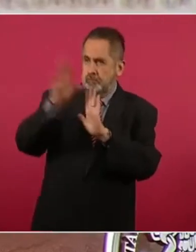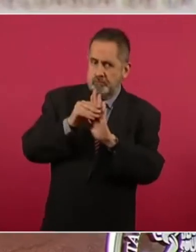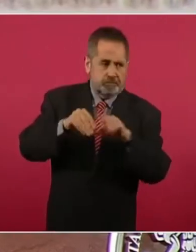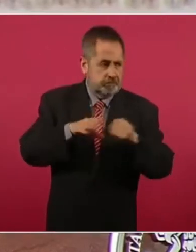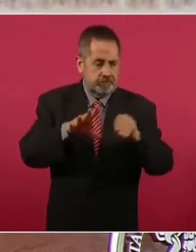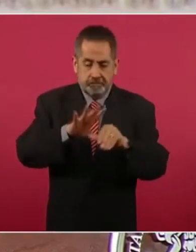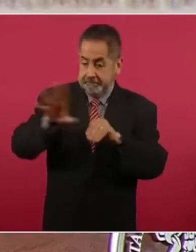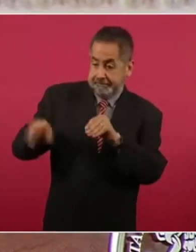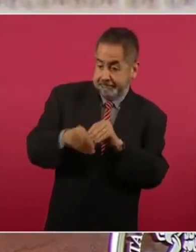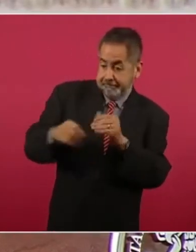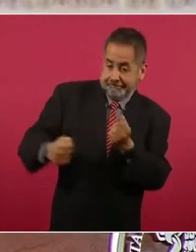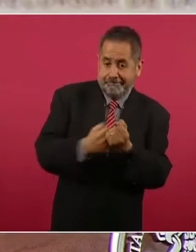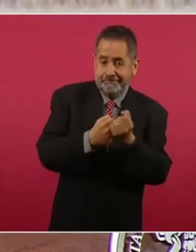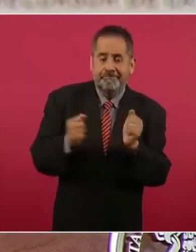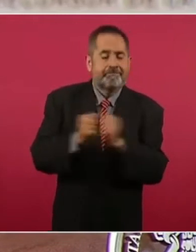con